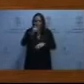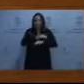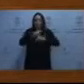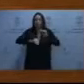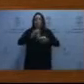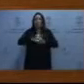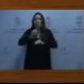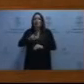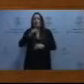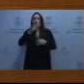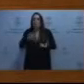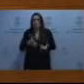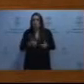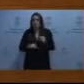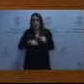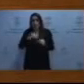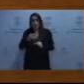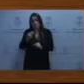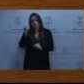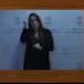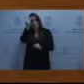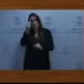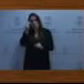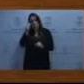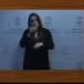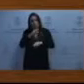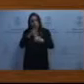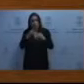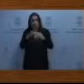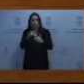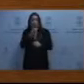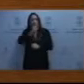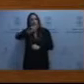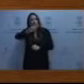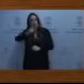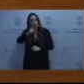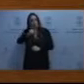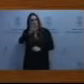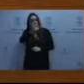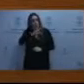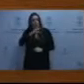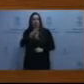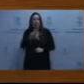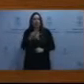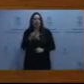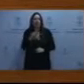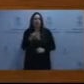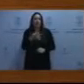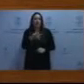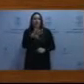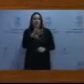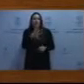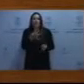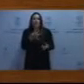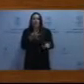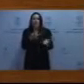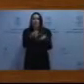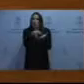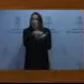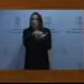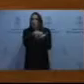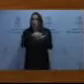desde el Grupo Socialista es también verdaderamente curioso porque es relativizar o dudar sobre el